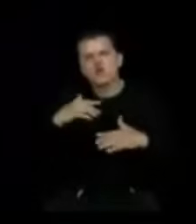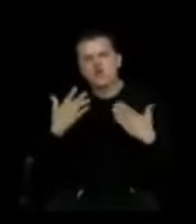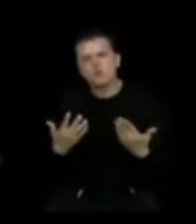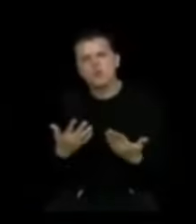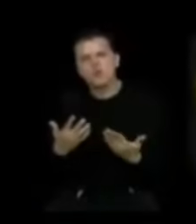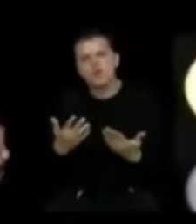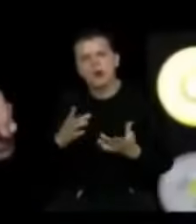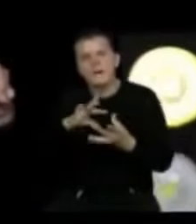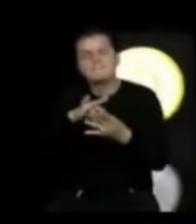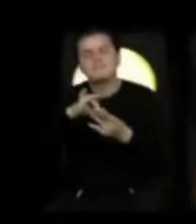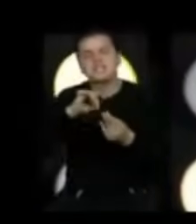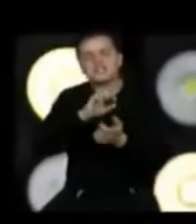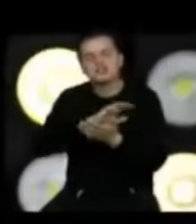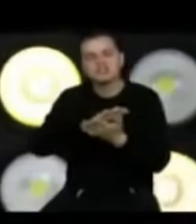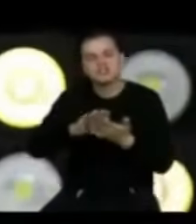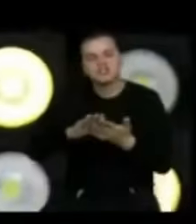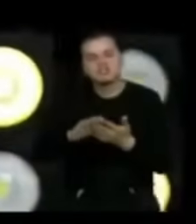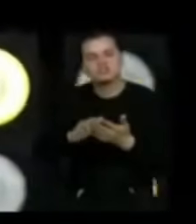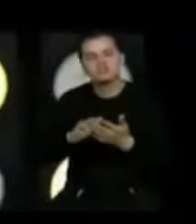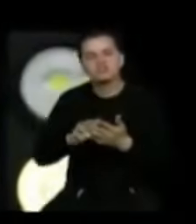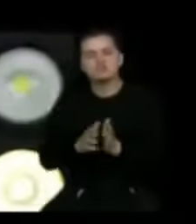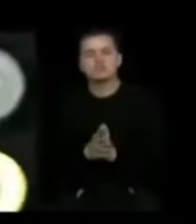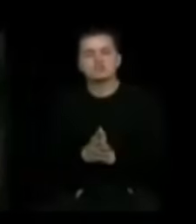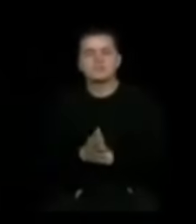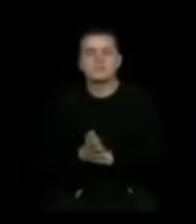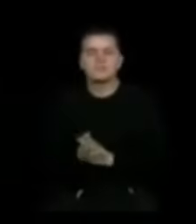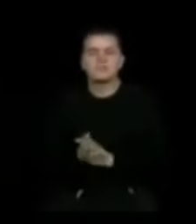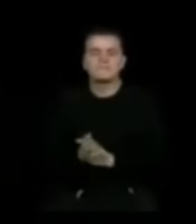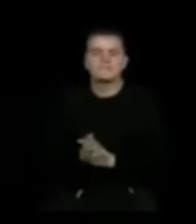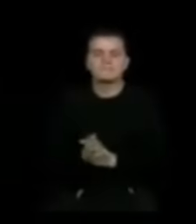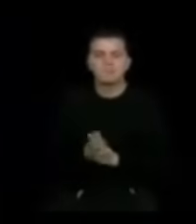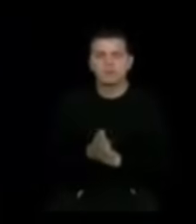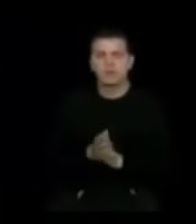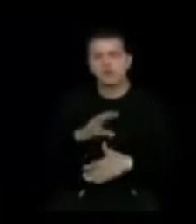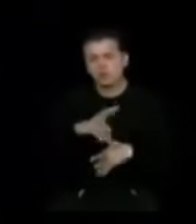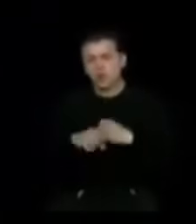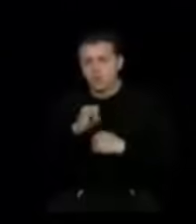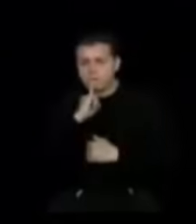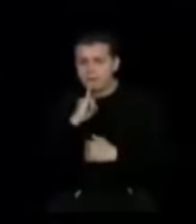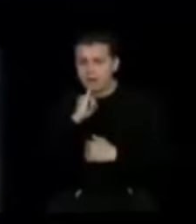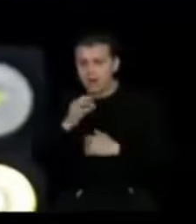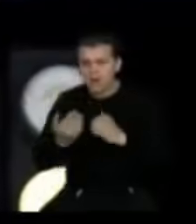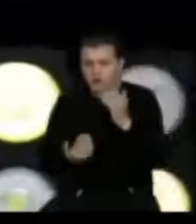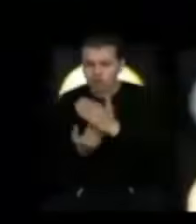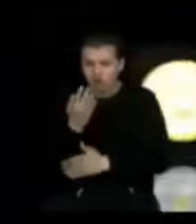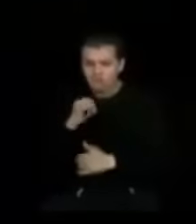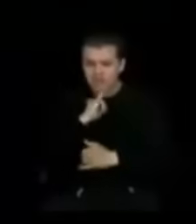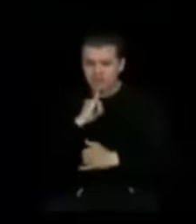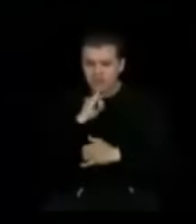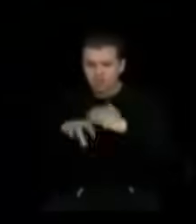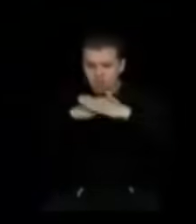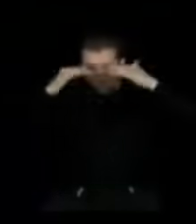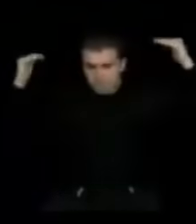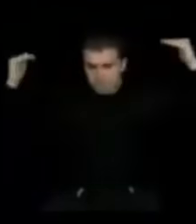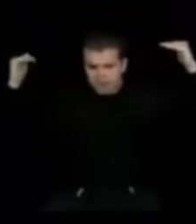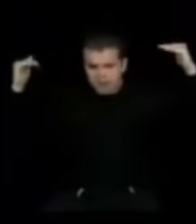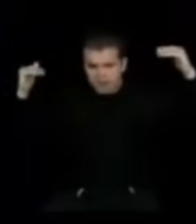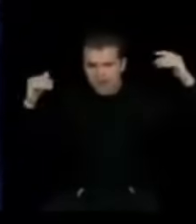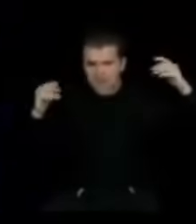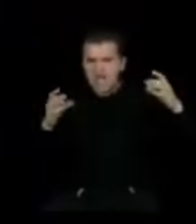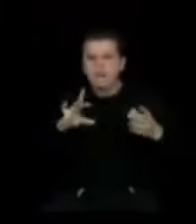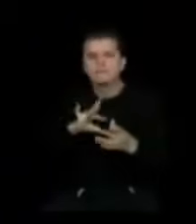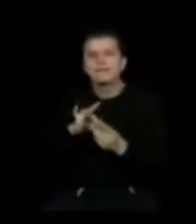Jesús te bautiza en el Espíritu, pero el que te da don de hablar nuevas lenguas es el